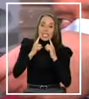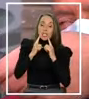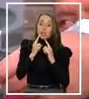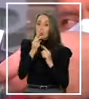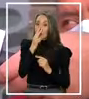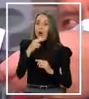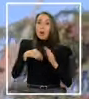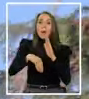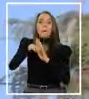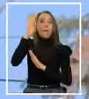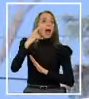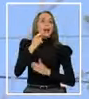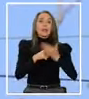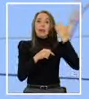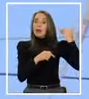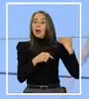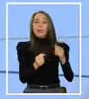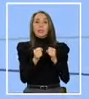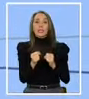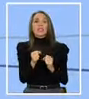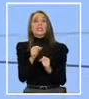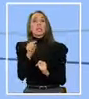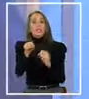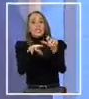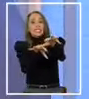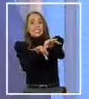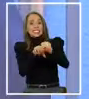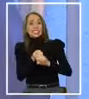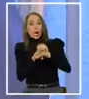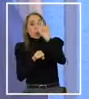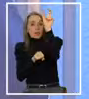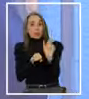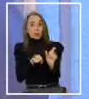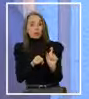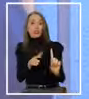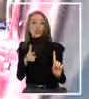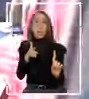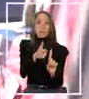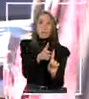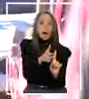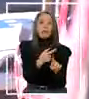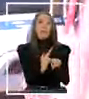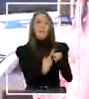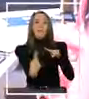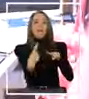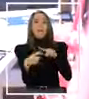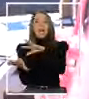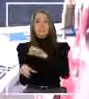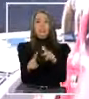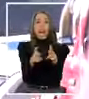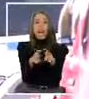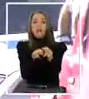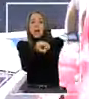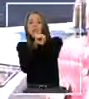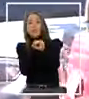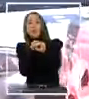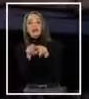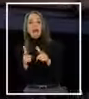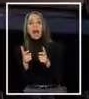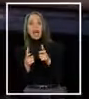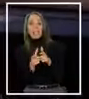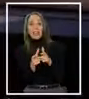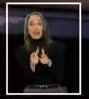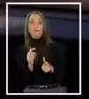supera lo habitual. Secuestrar y matar en represalia por la sustracción de armas, escopetas, fusiles y